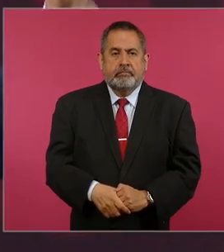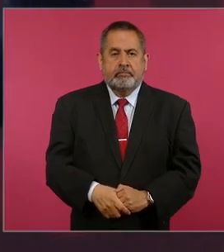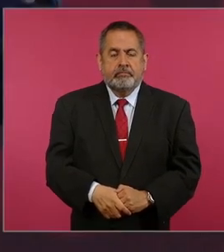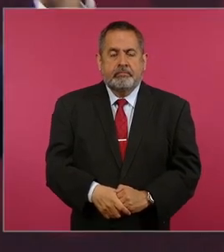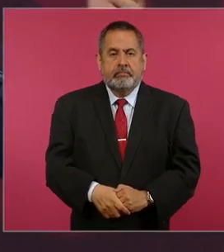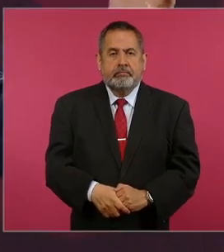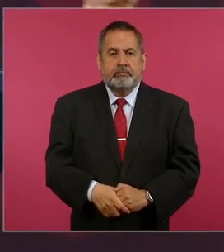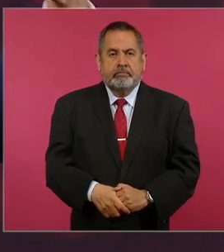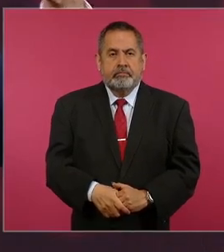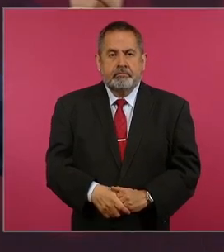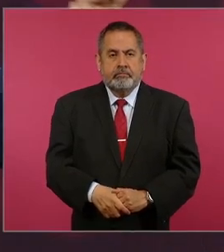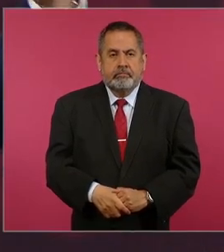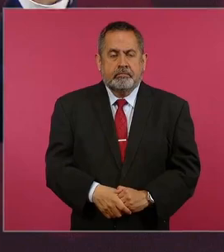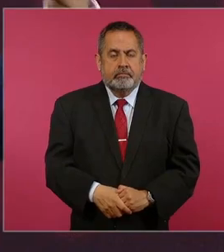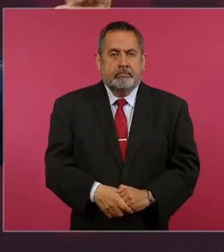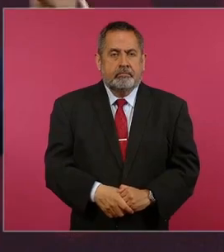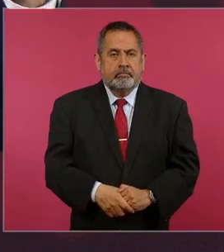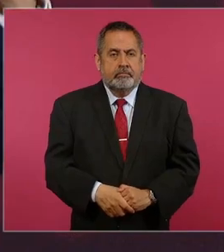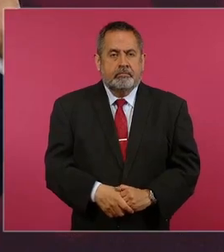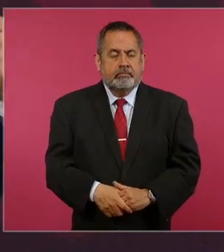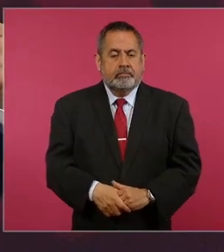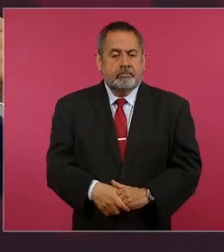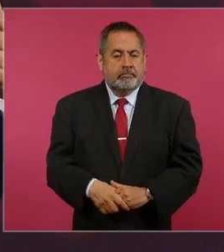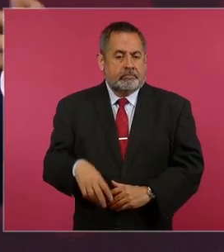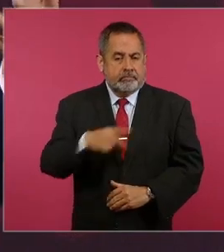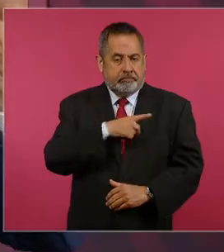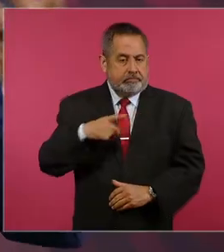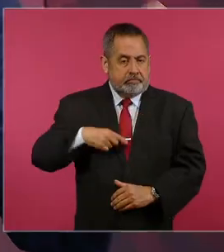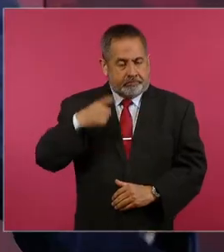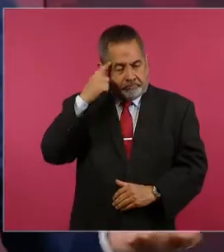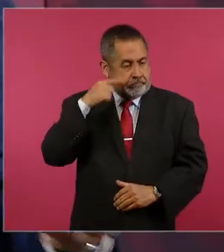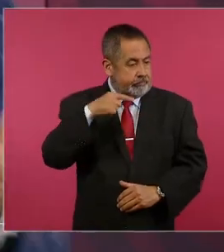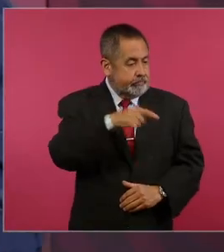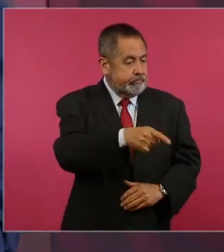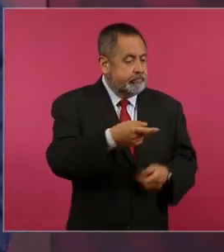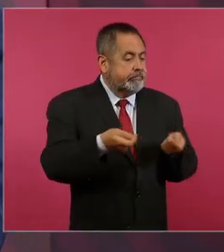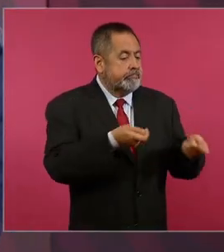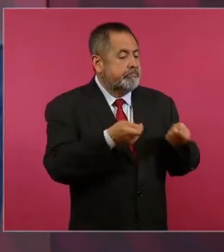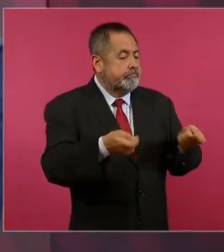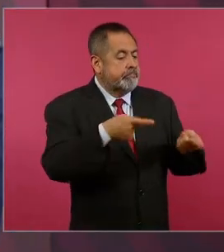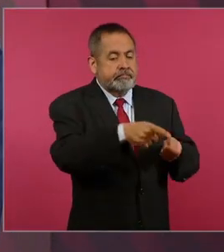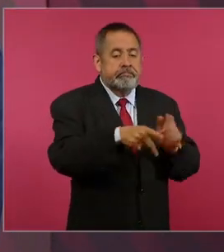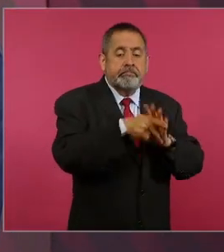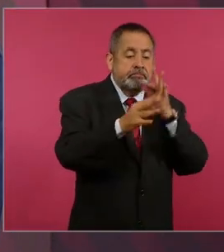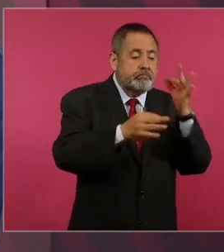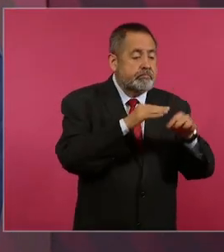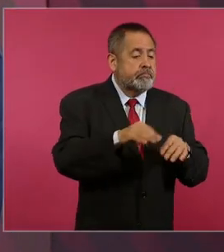El no utilizar a los medios de información